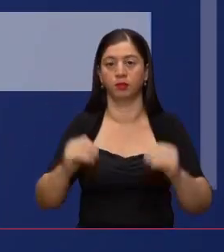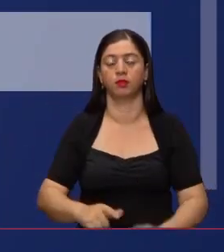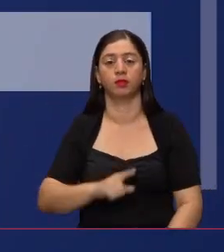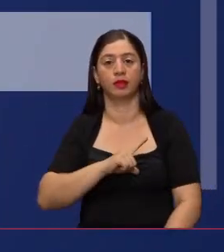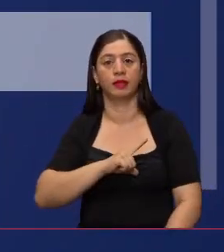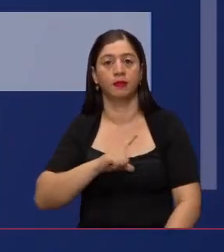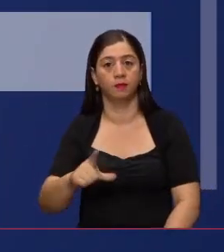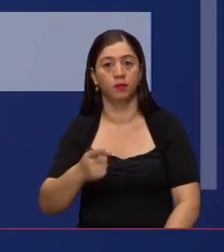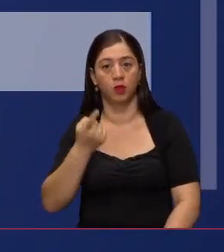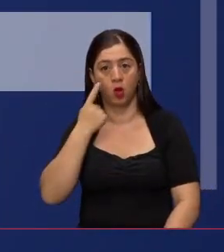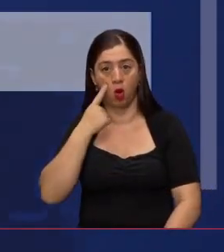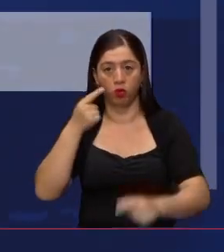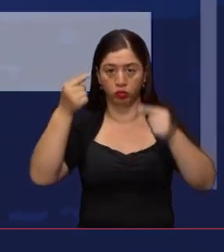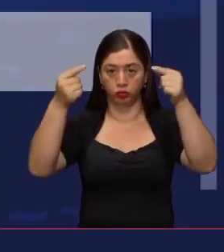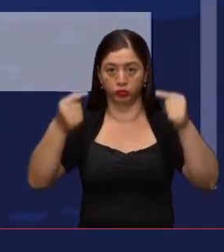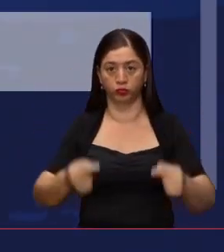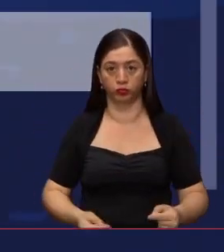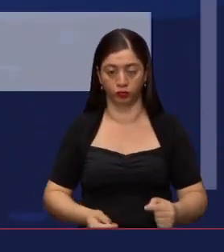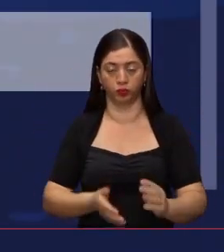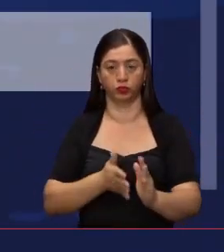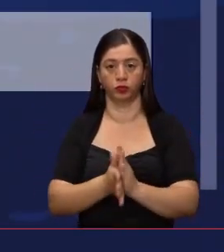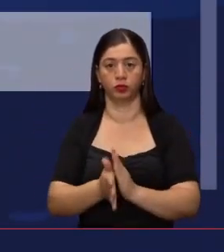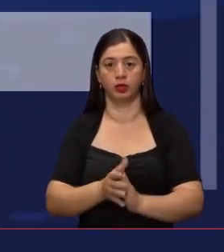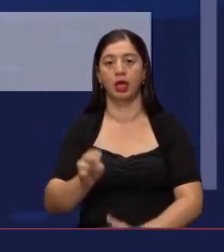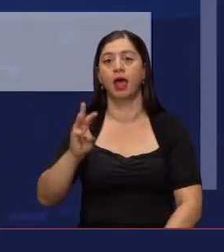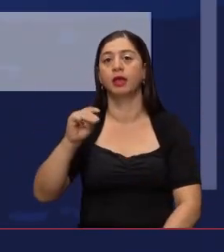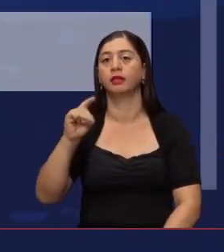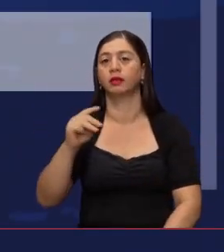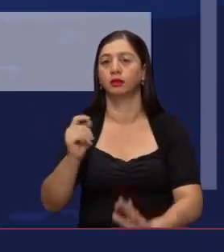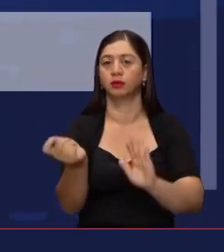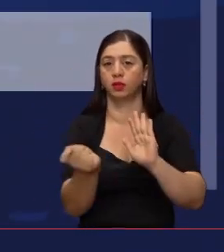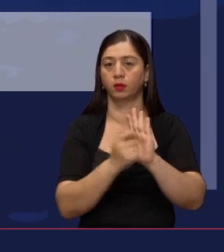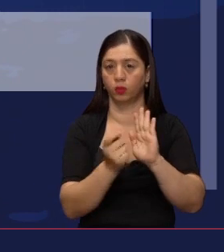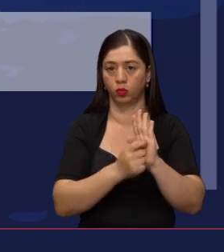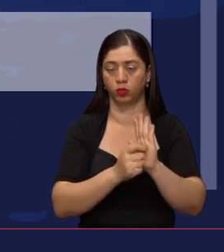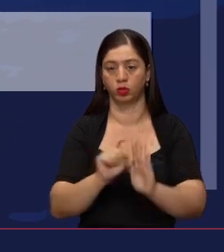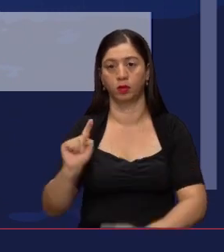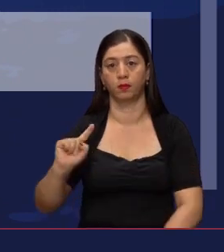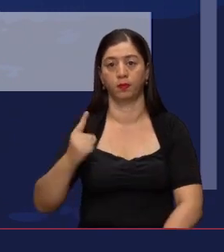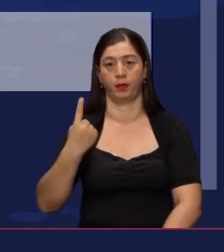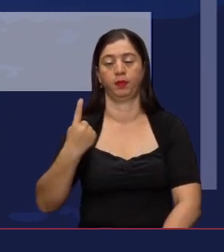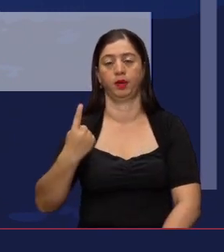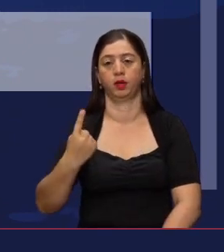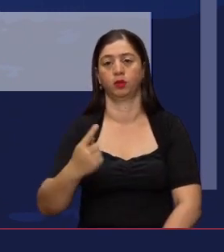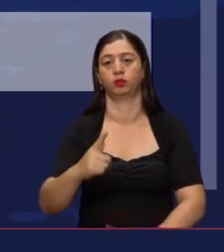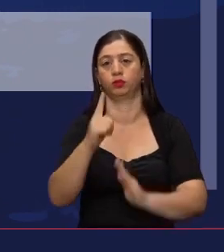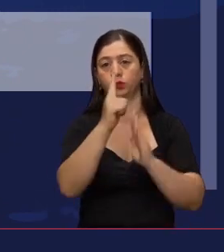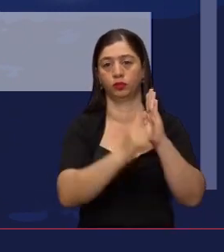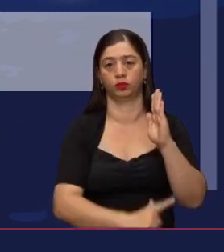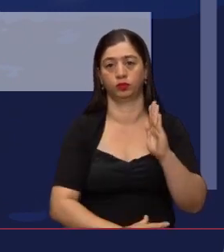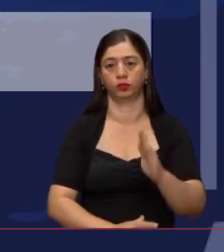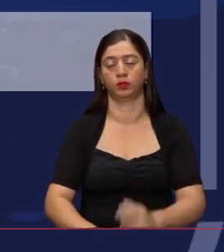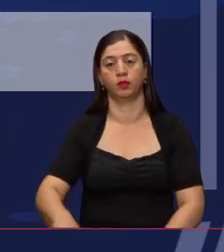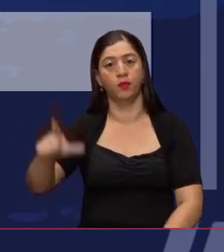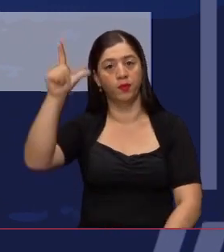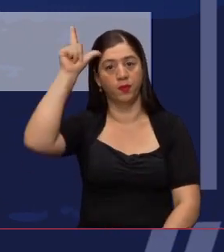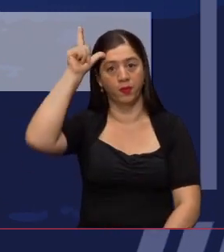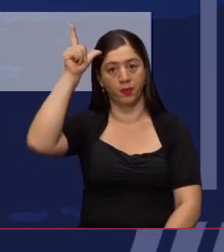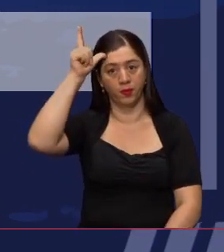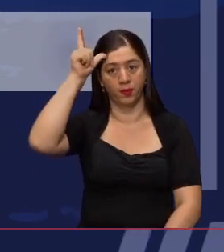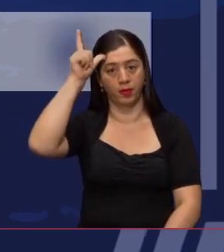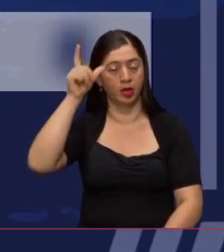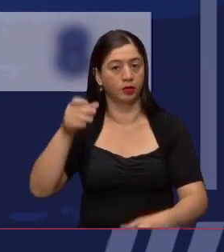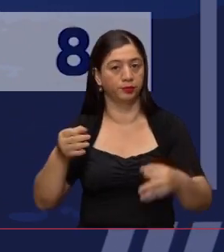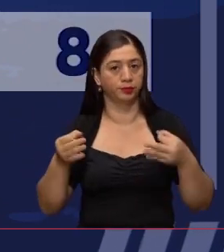Lidera, miremos la tabla de puntuación, con 13 puntos, el primer lugar. El equipo escarlata, sin